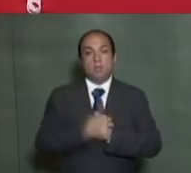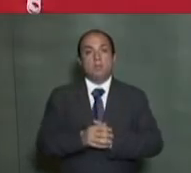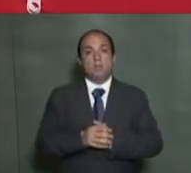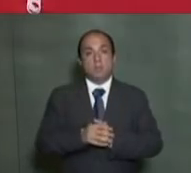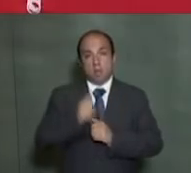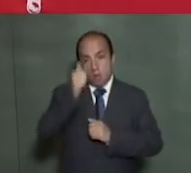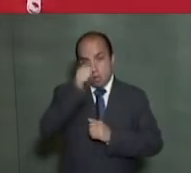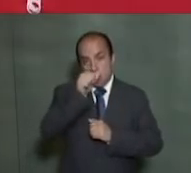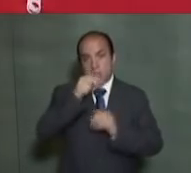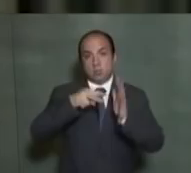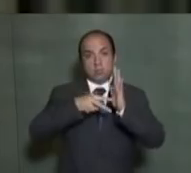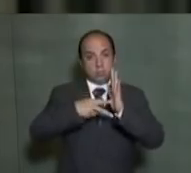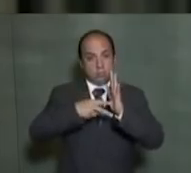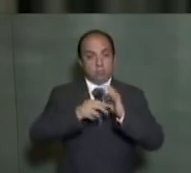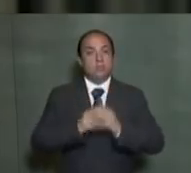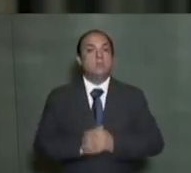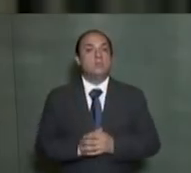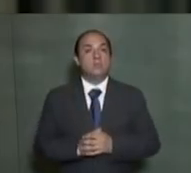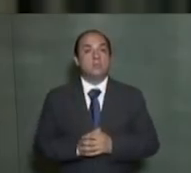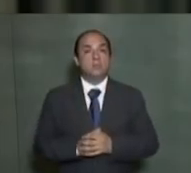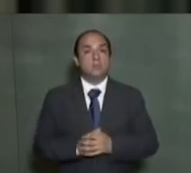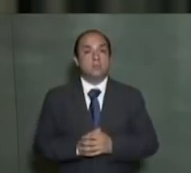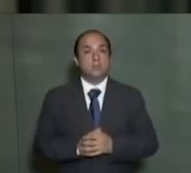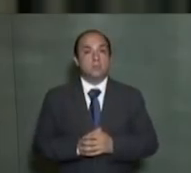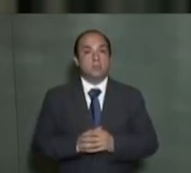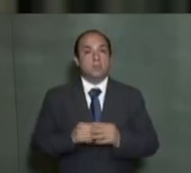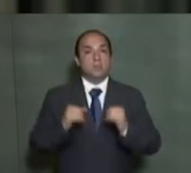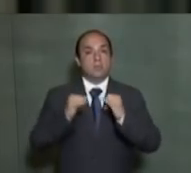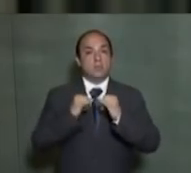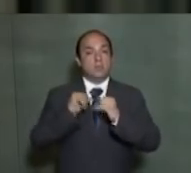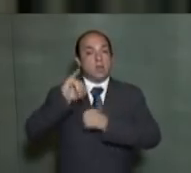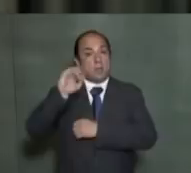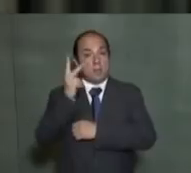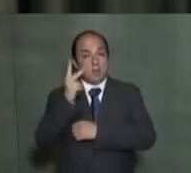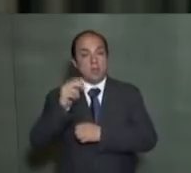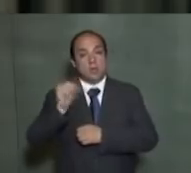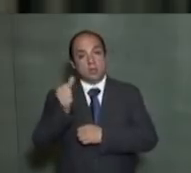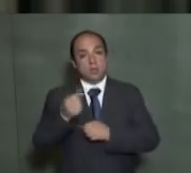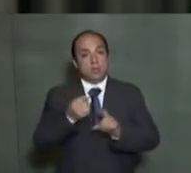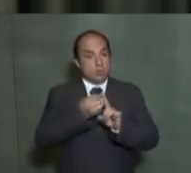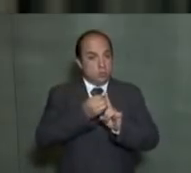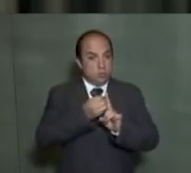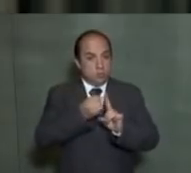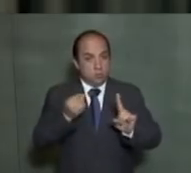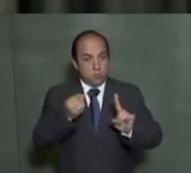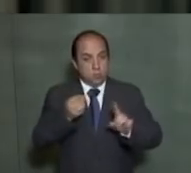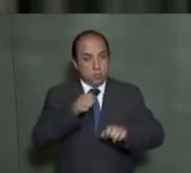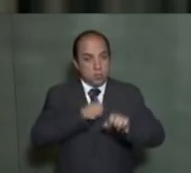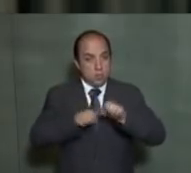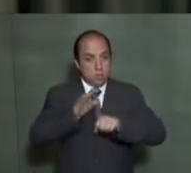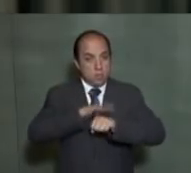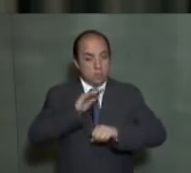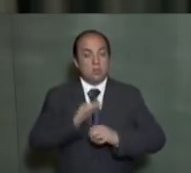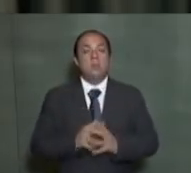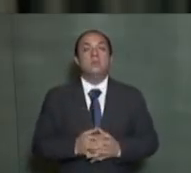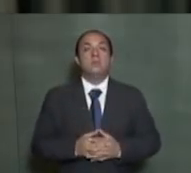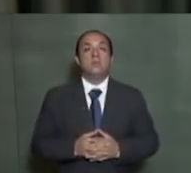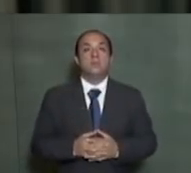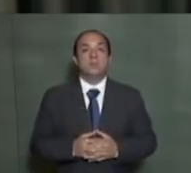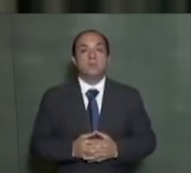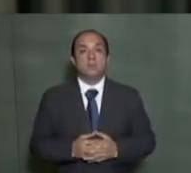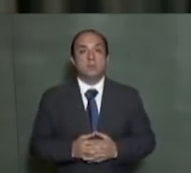de Ingeniería, el Instituto Politécnico Nacional y otras organizaciones más. Sin